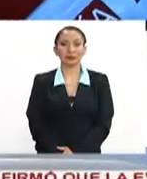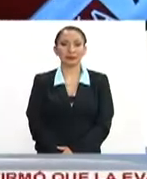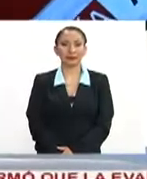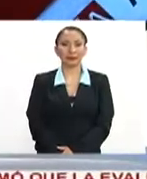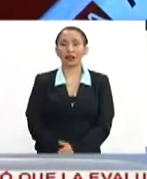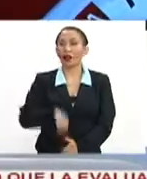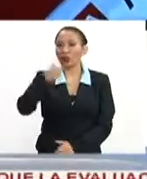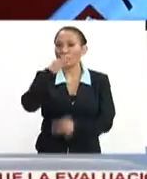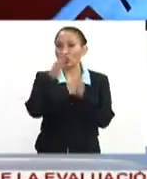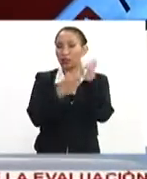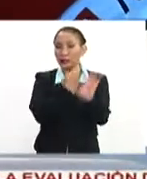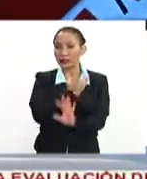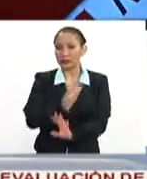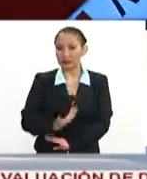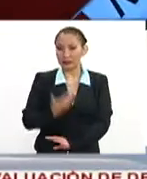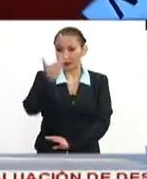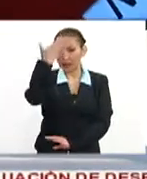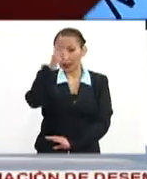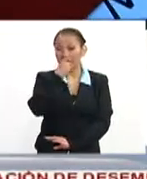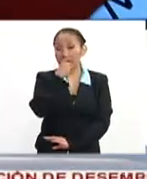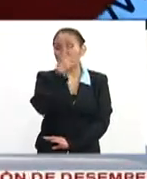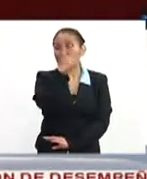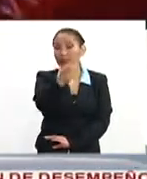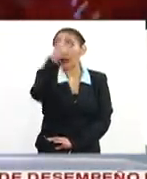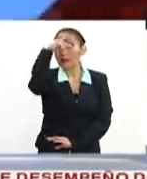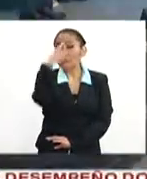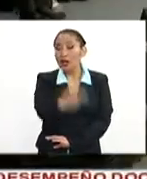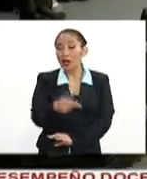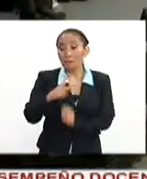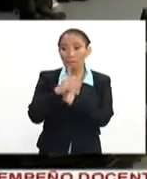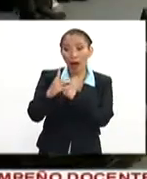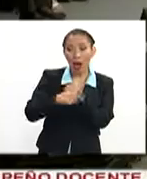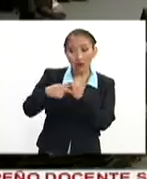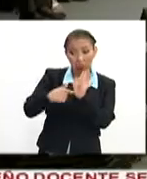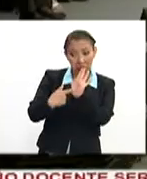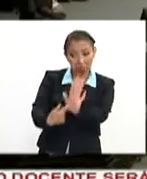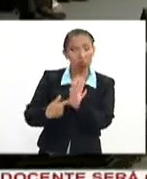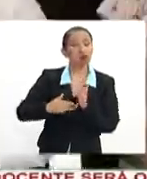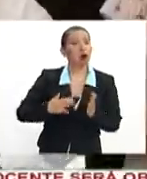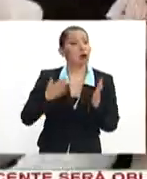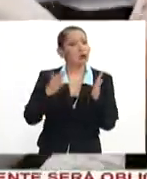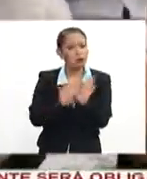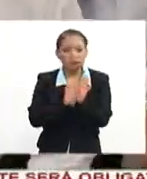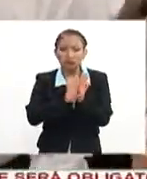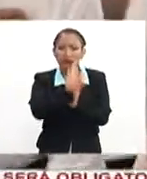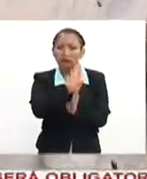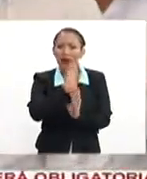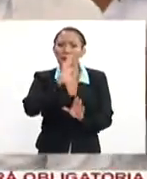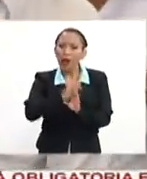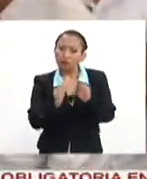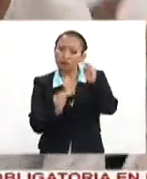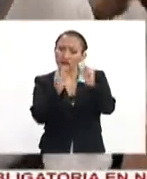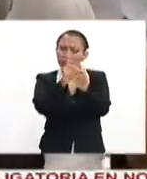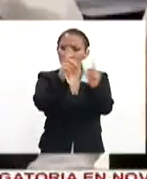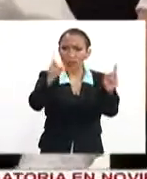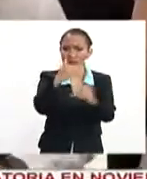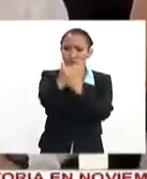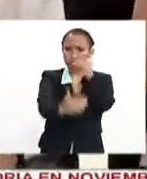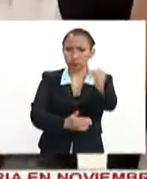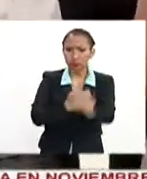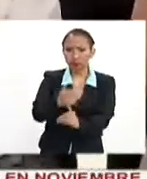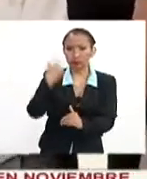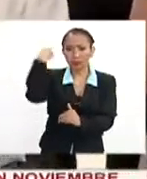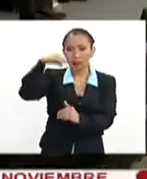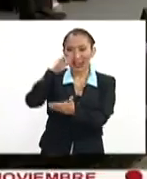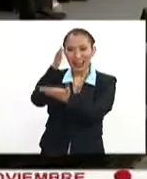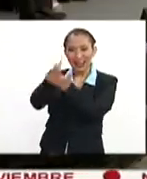En otras noticias, el presidente Enrique Peña Nieto aseguró que México es un país que proyecta confianza, crecimiento y mayores niveles de desarrollo. De gira